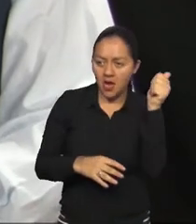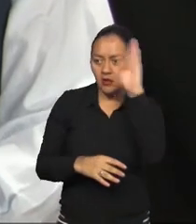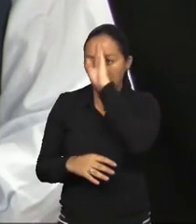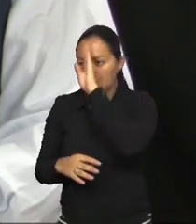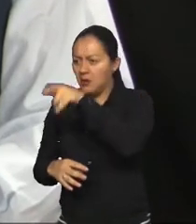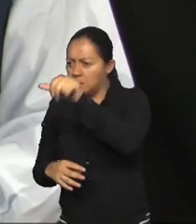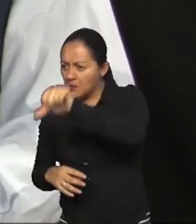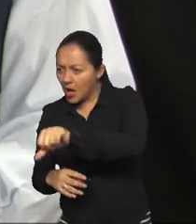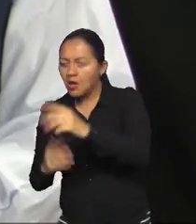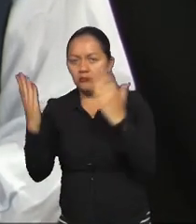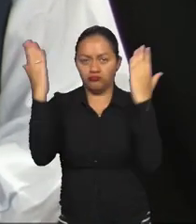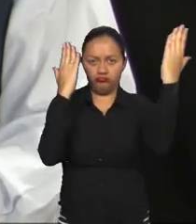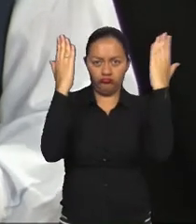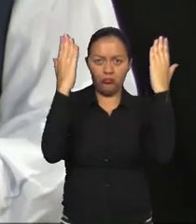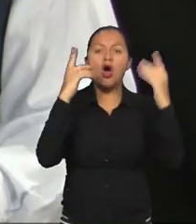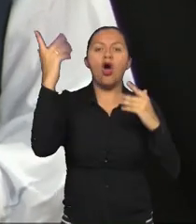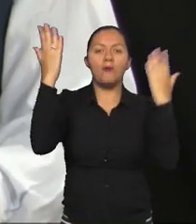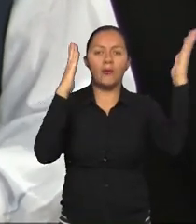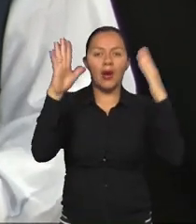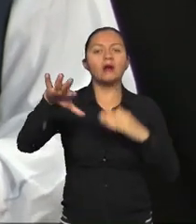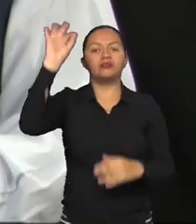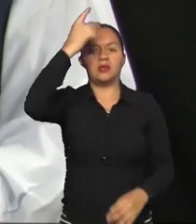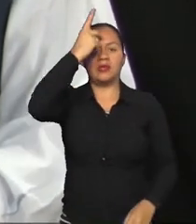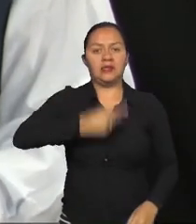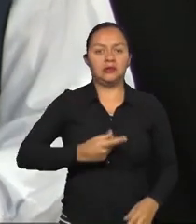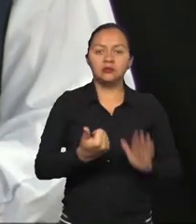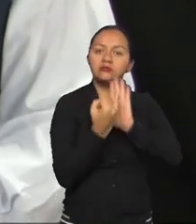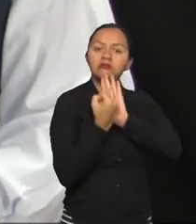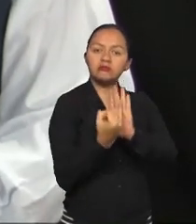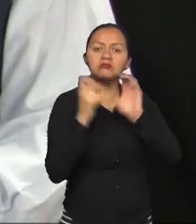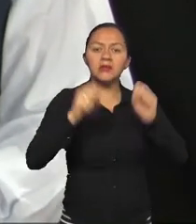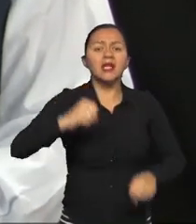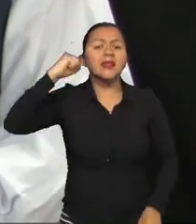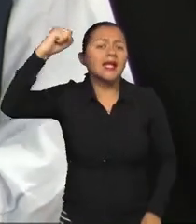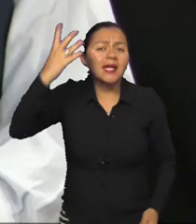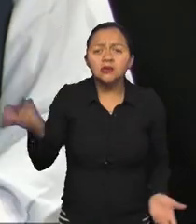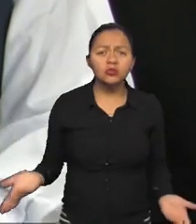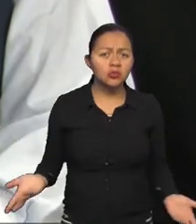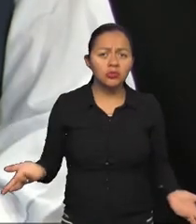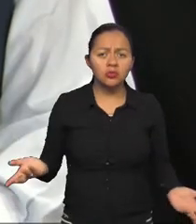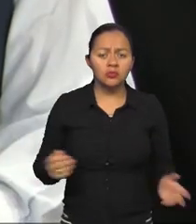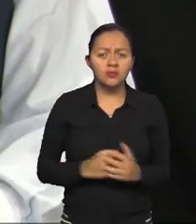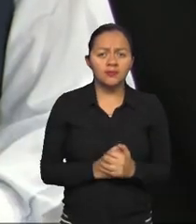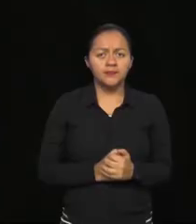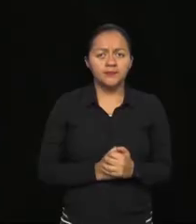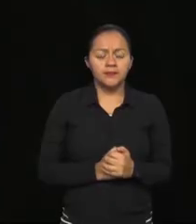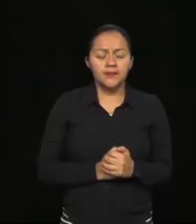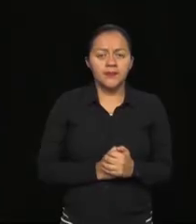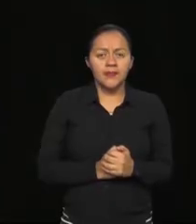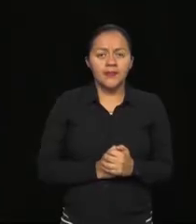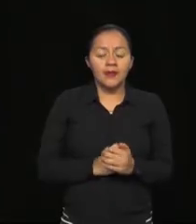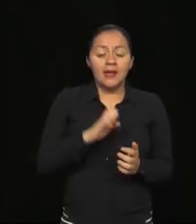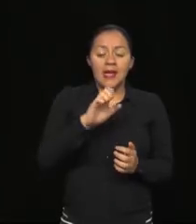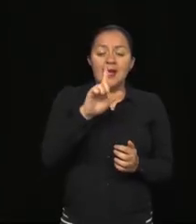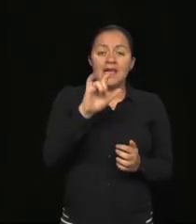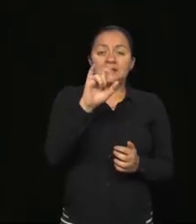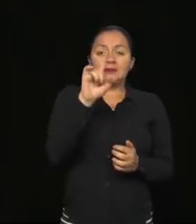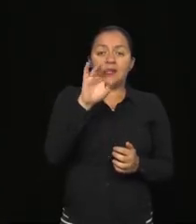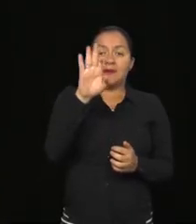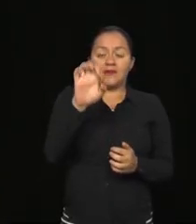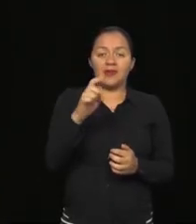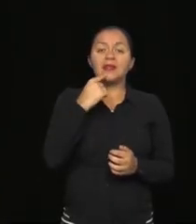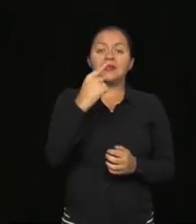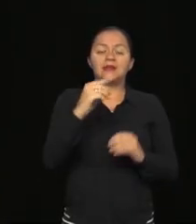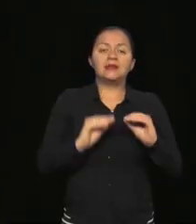opciones para discernir y para ser quienes son, personas con derechos completos. Y Elizabeth también nos decía antes un